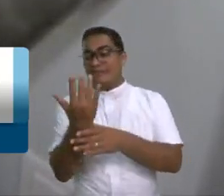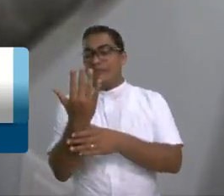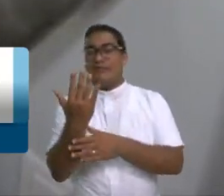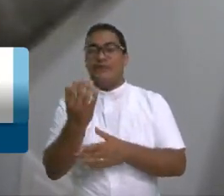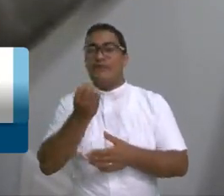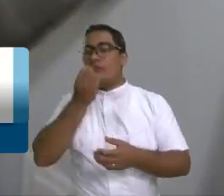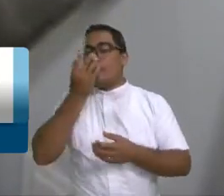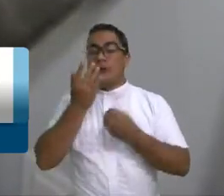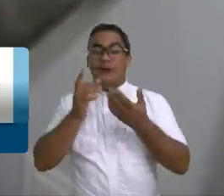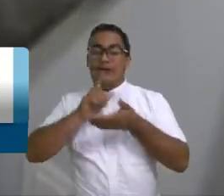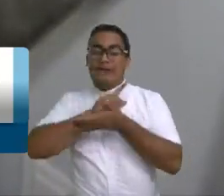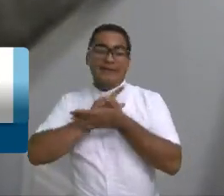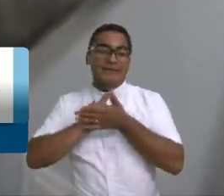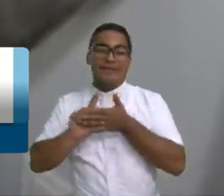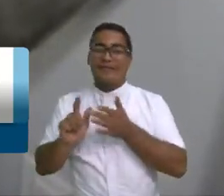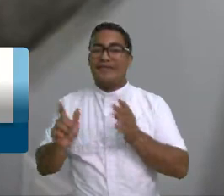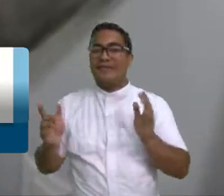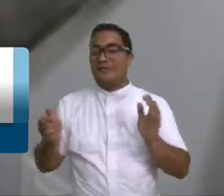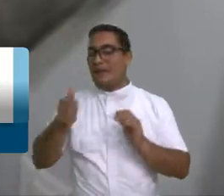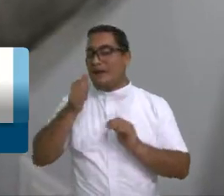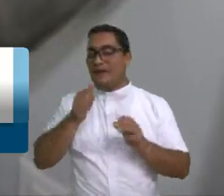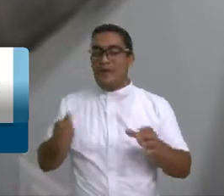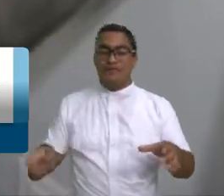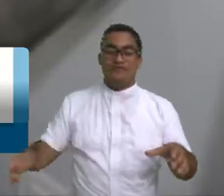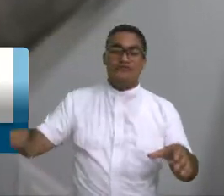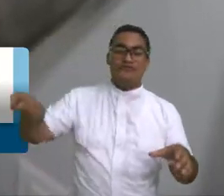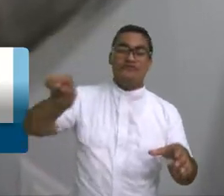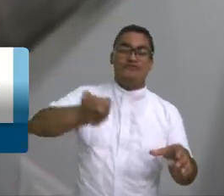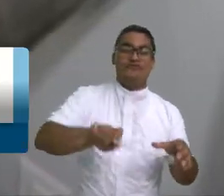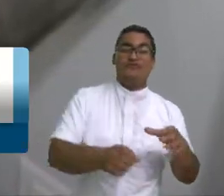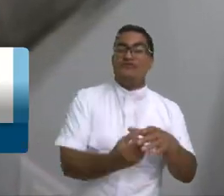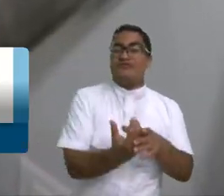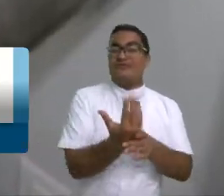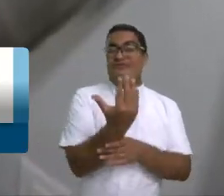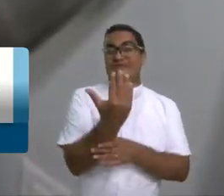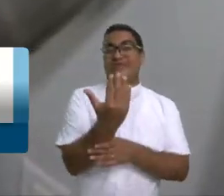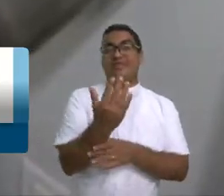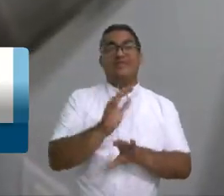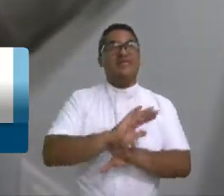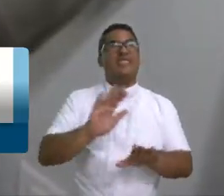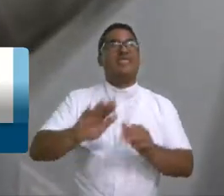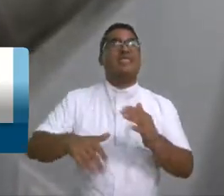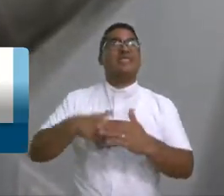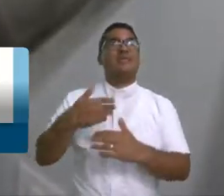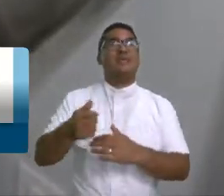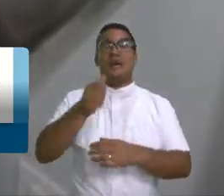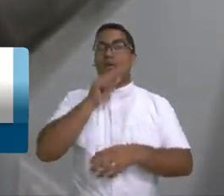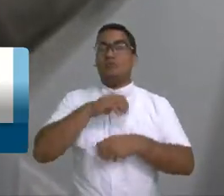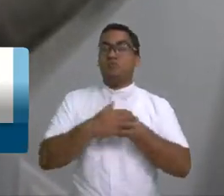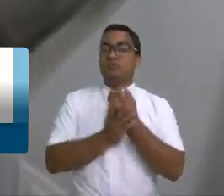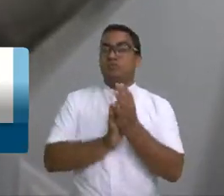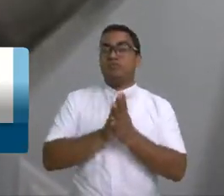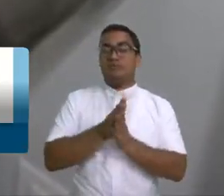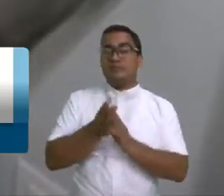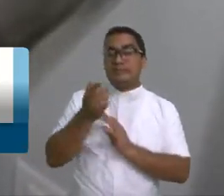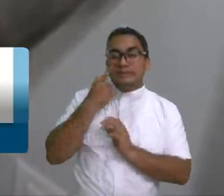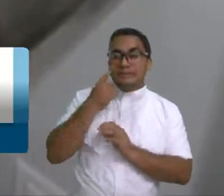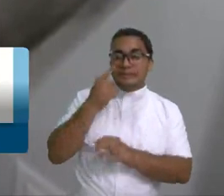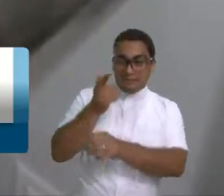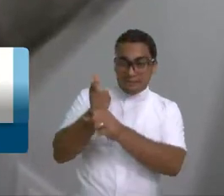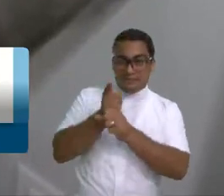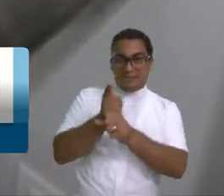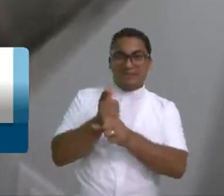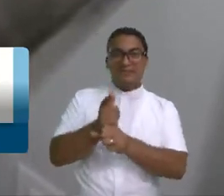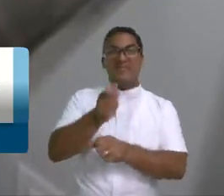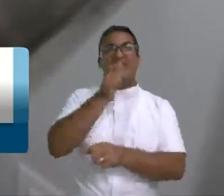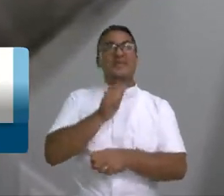las limpiamos, les echamos agüita, ¿verdad? Hay que lavarse las manos, ¿verdad? Ahí vemos, ¿verdad? Ese lavado de